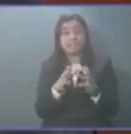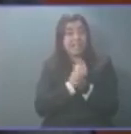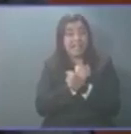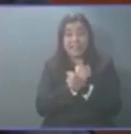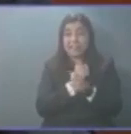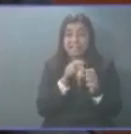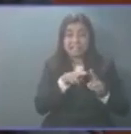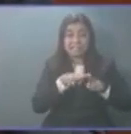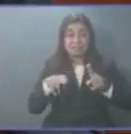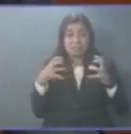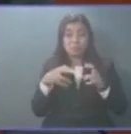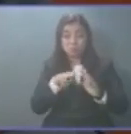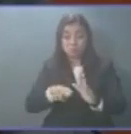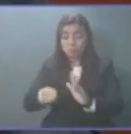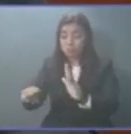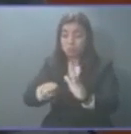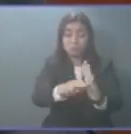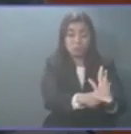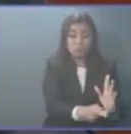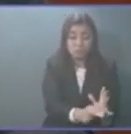colapsando, en otros casos,